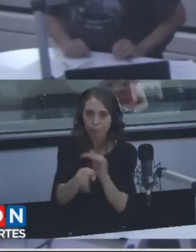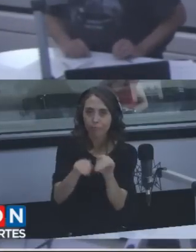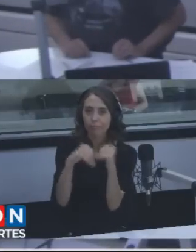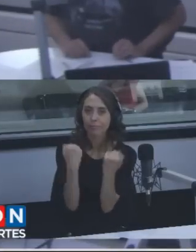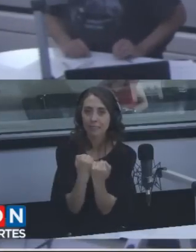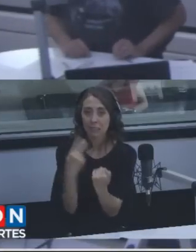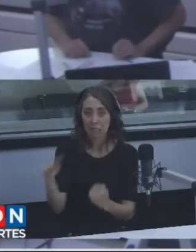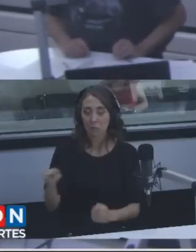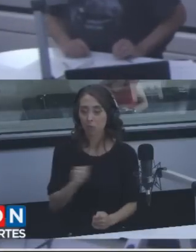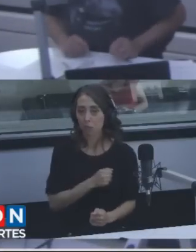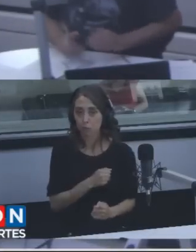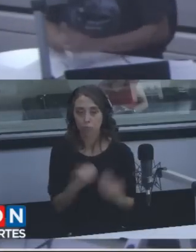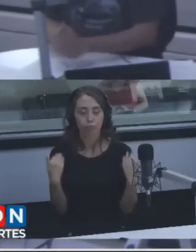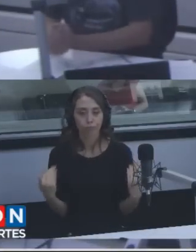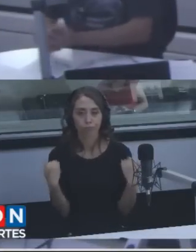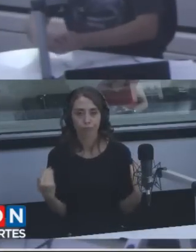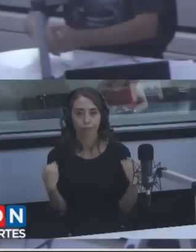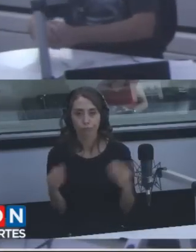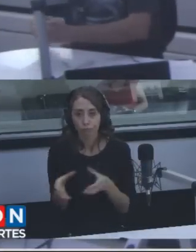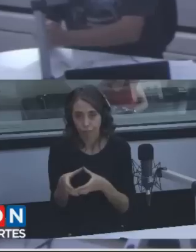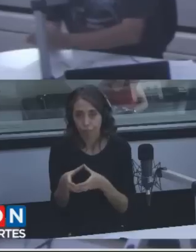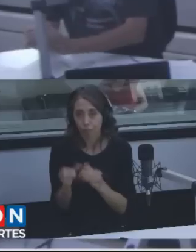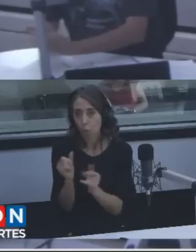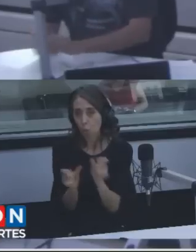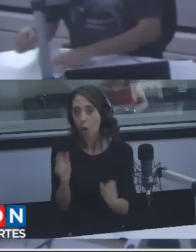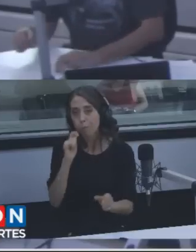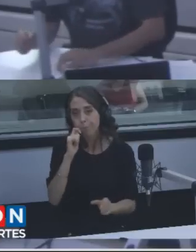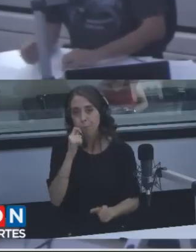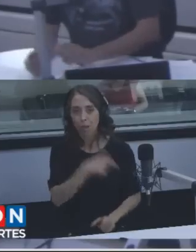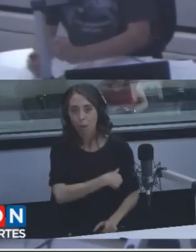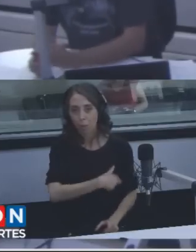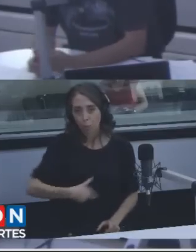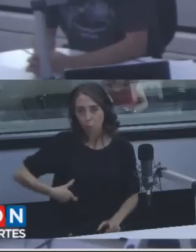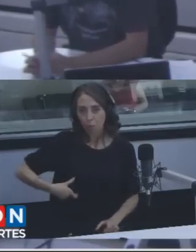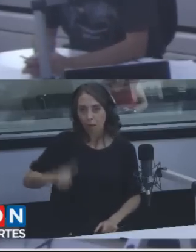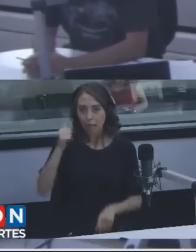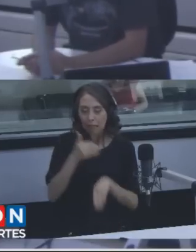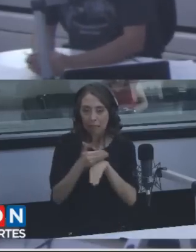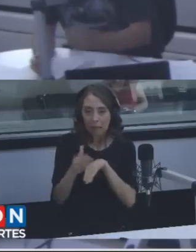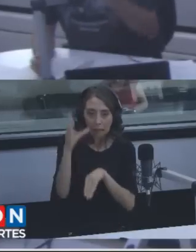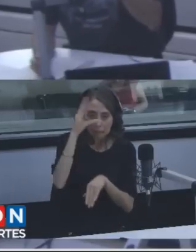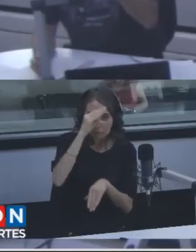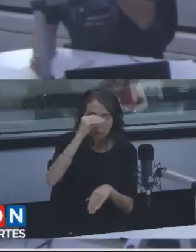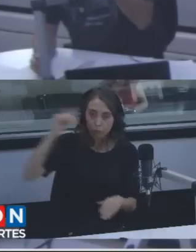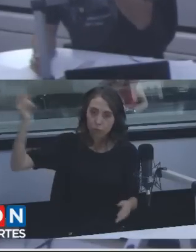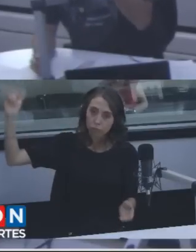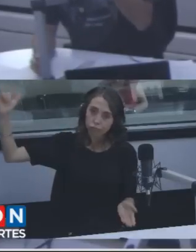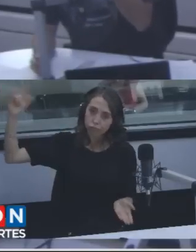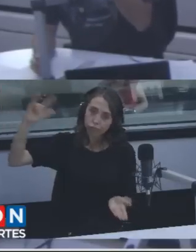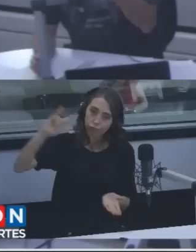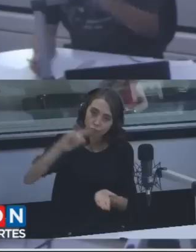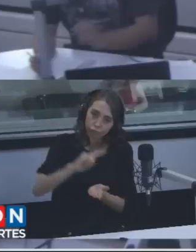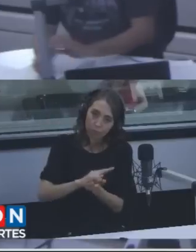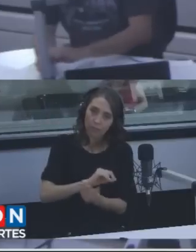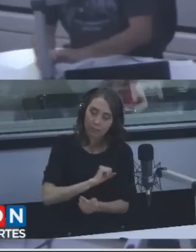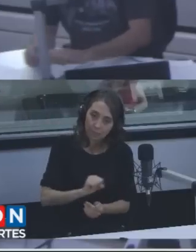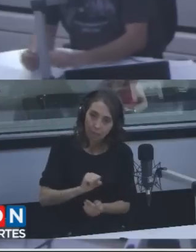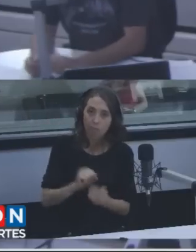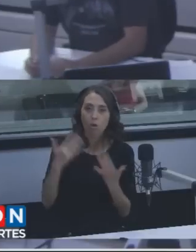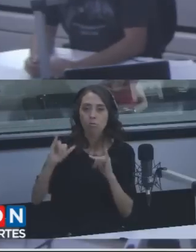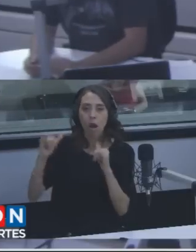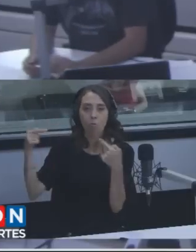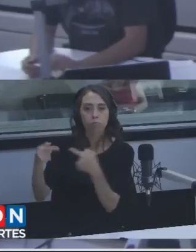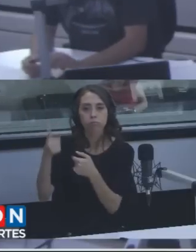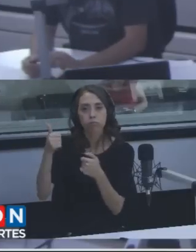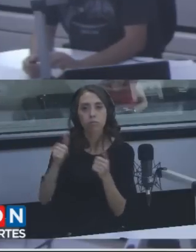Carlos de Apoquindo, este conjunto cruzado que ayer muy tarde en la noche viajaron vía aérea rumbo a Santiago después de este gran partido